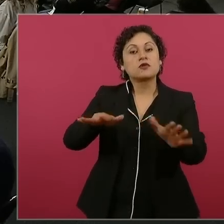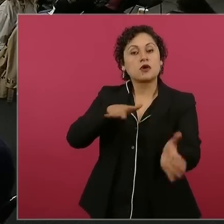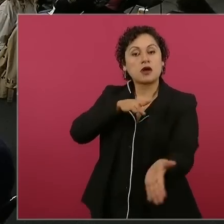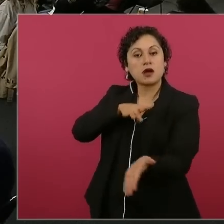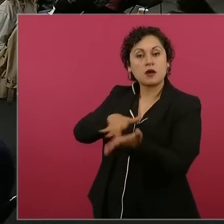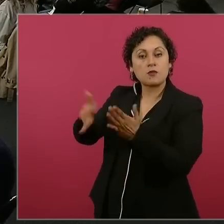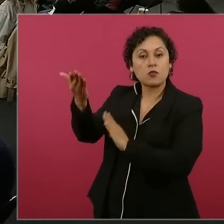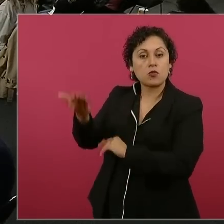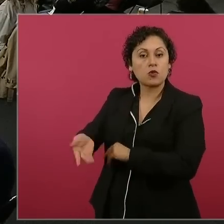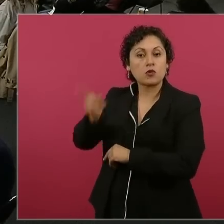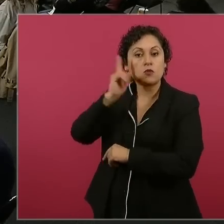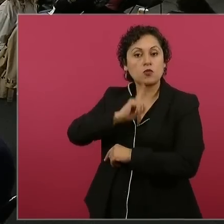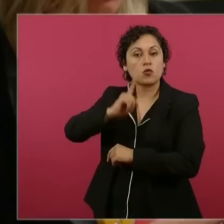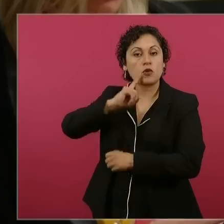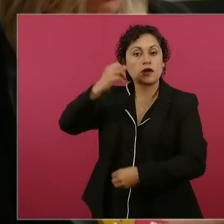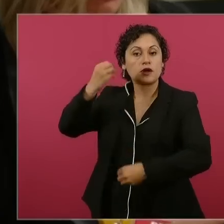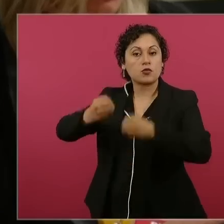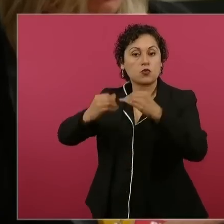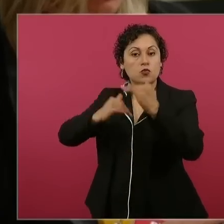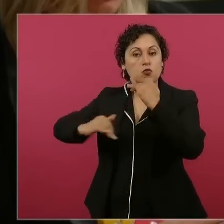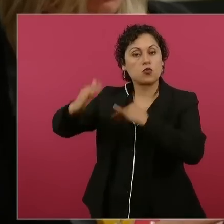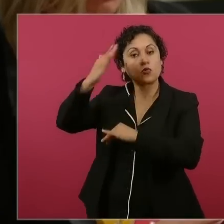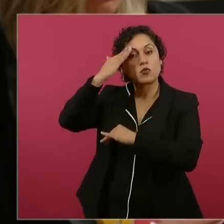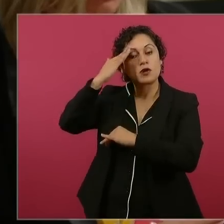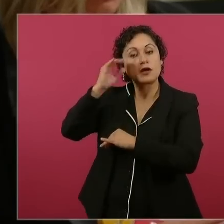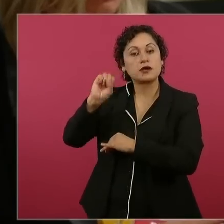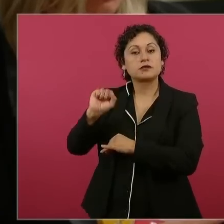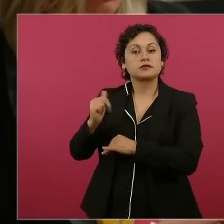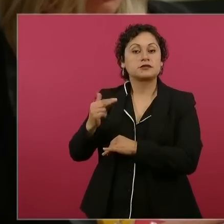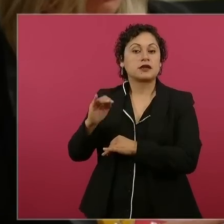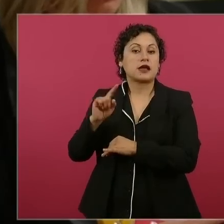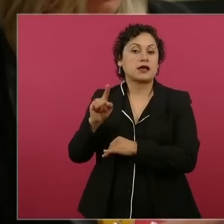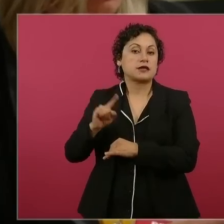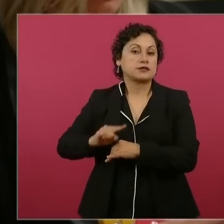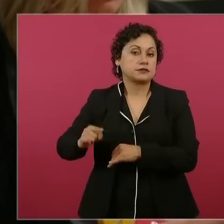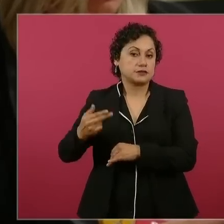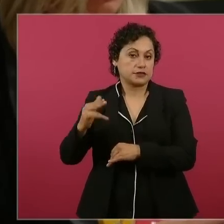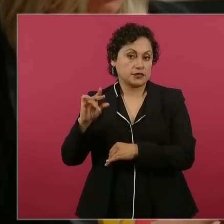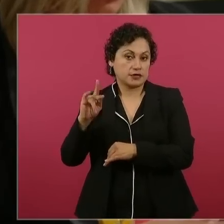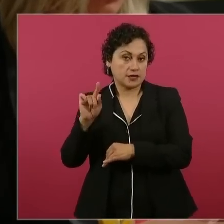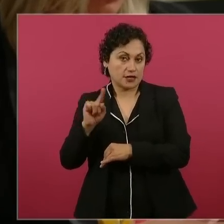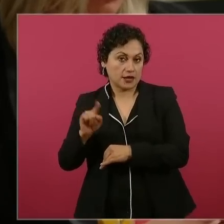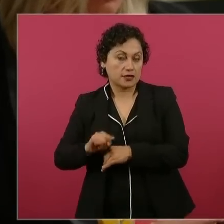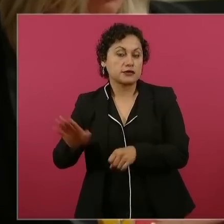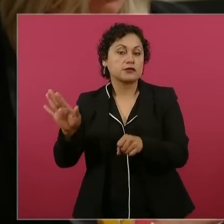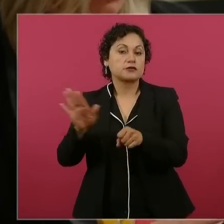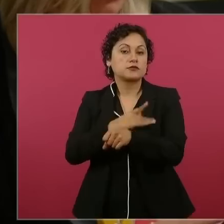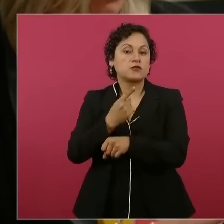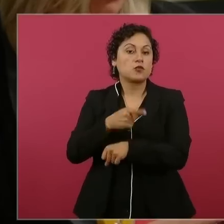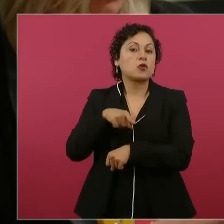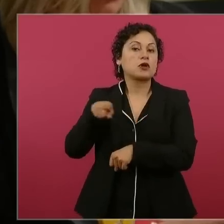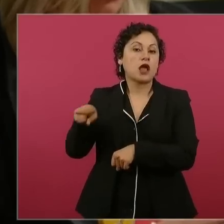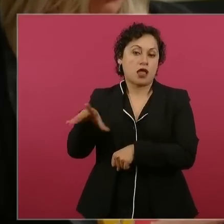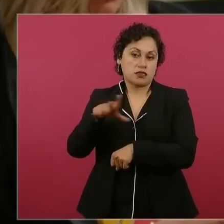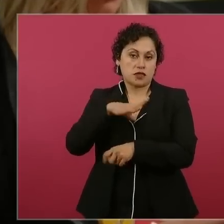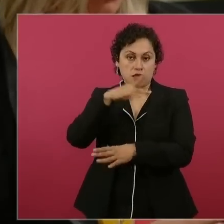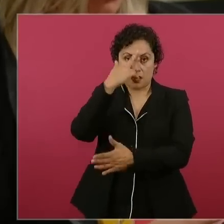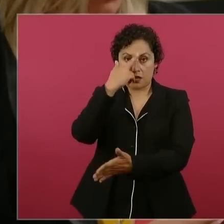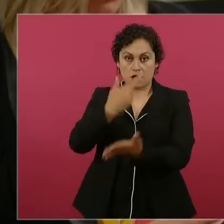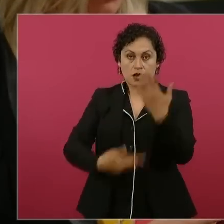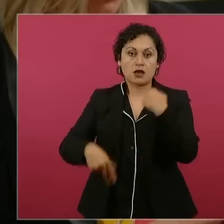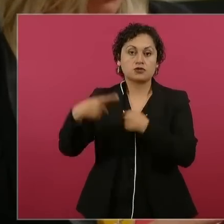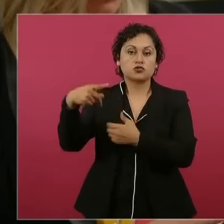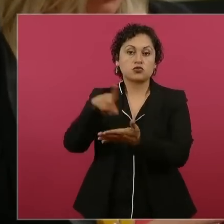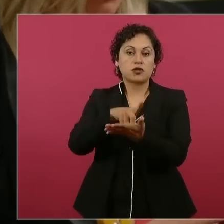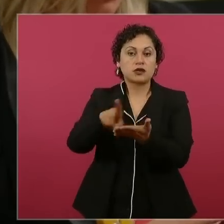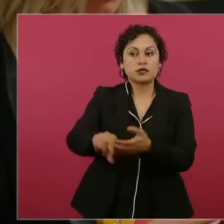jueza Sánchez Hernández debido a las implicaciones que estas violaciones tienen en sus derechos y en las garantías de todas